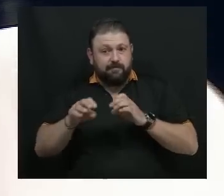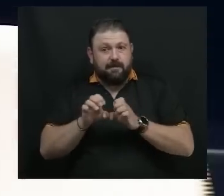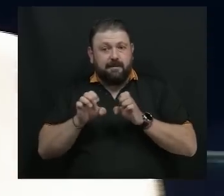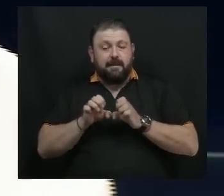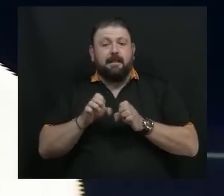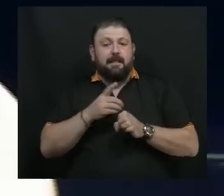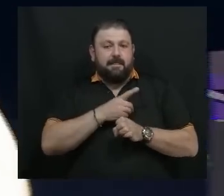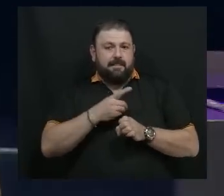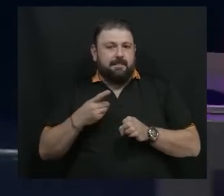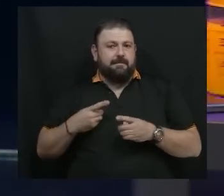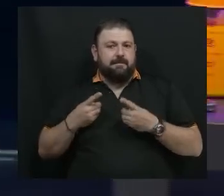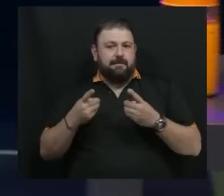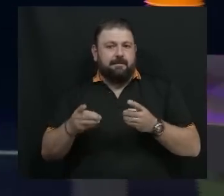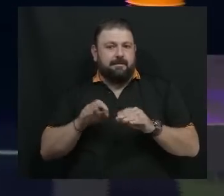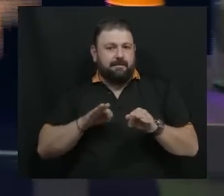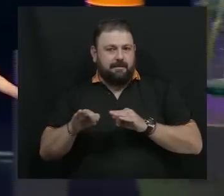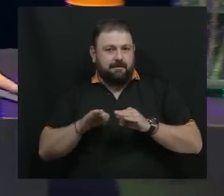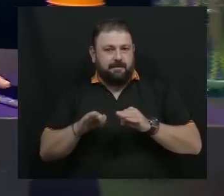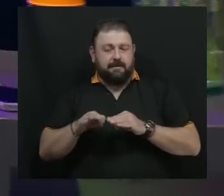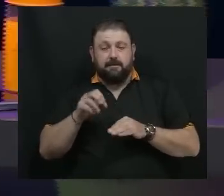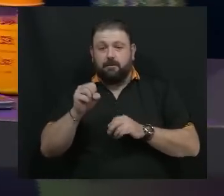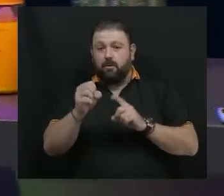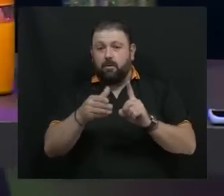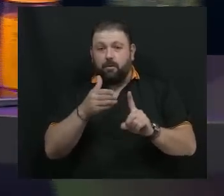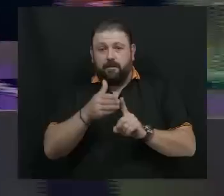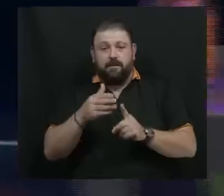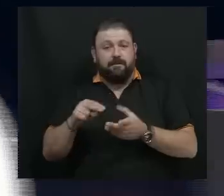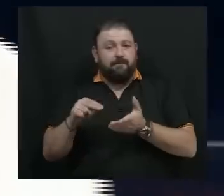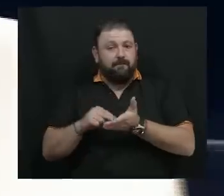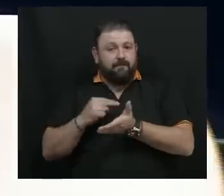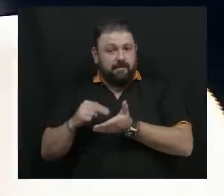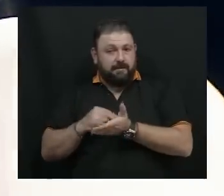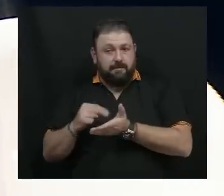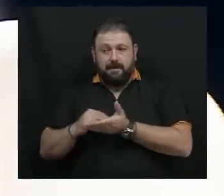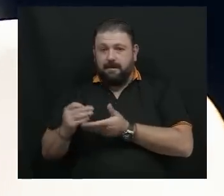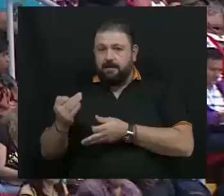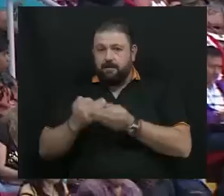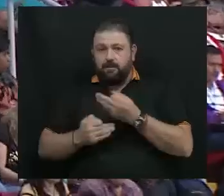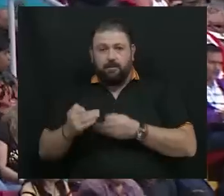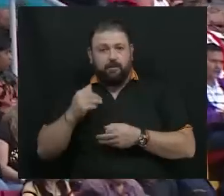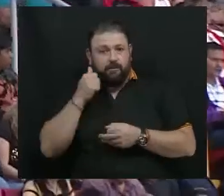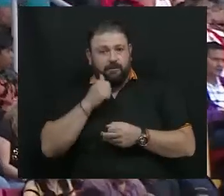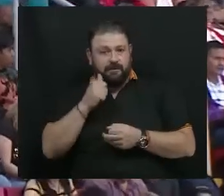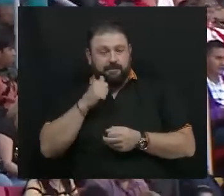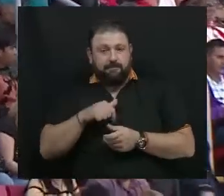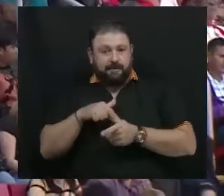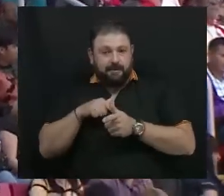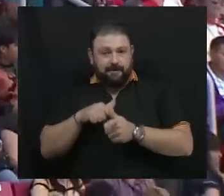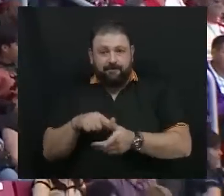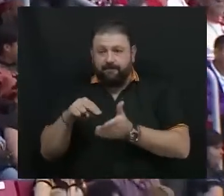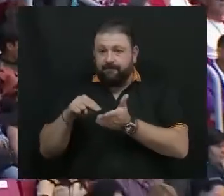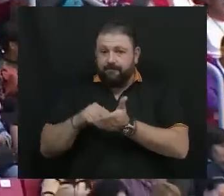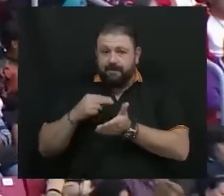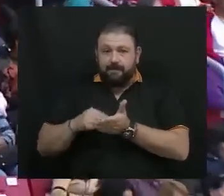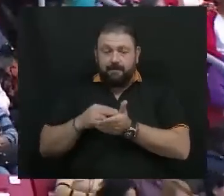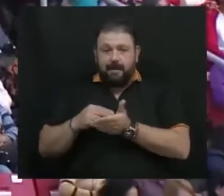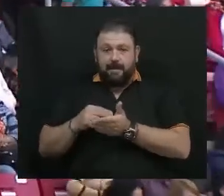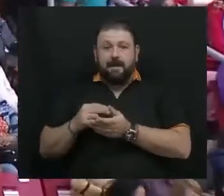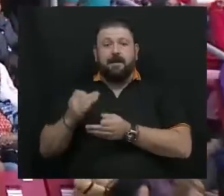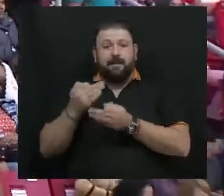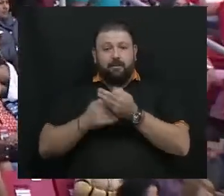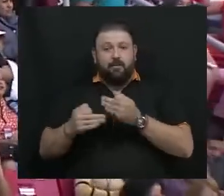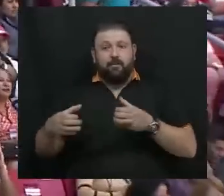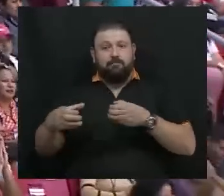seguimiento. ¿Y tu objetivo es firmar o formar? Formar. A ver, no escuché. ¿Firmar o formar?